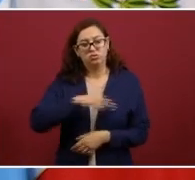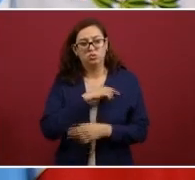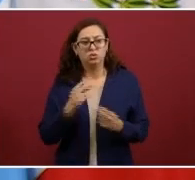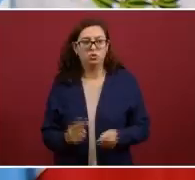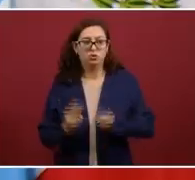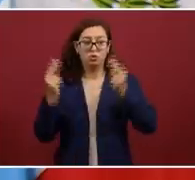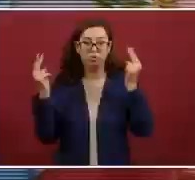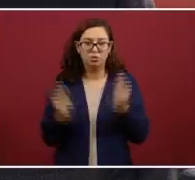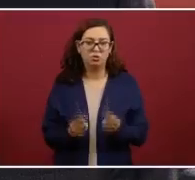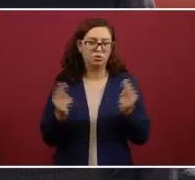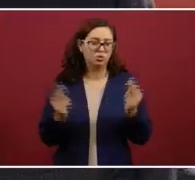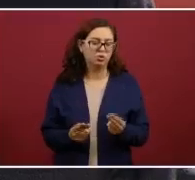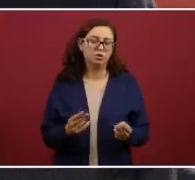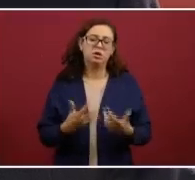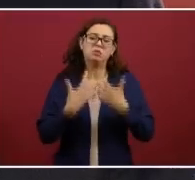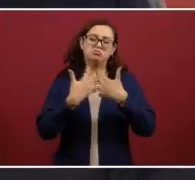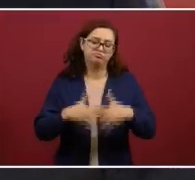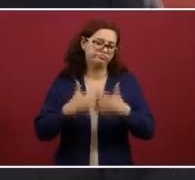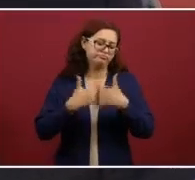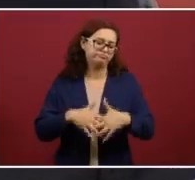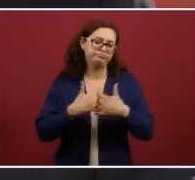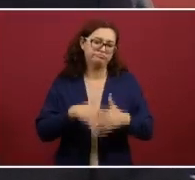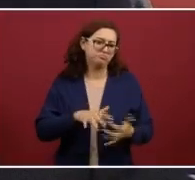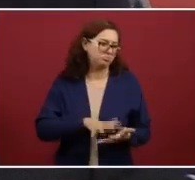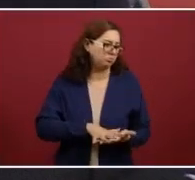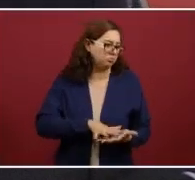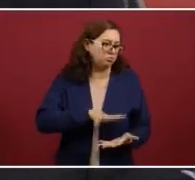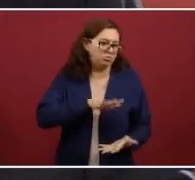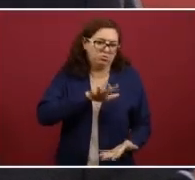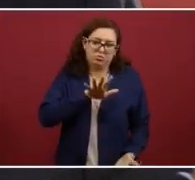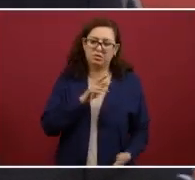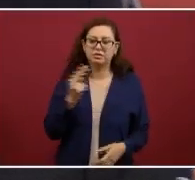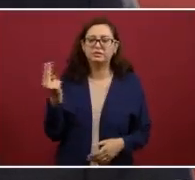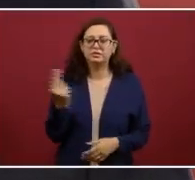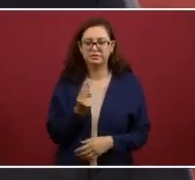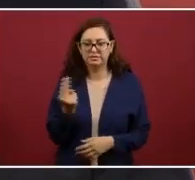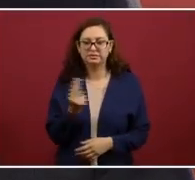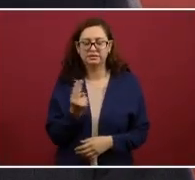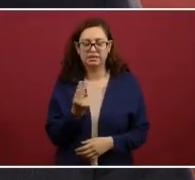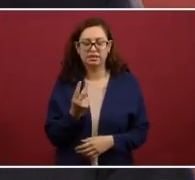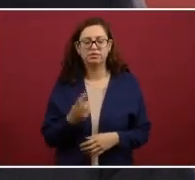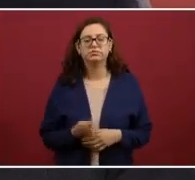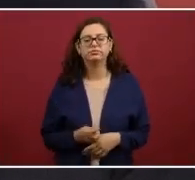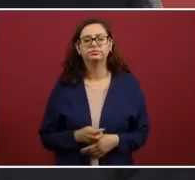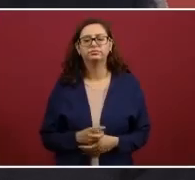producción. Y calculamos que podemos